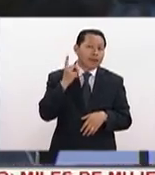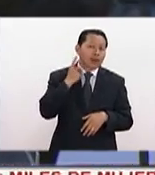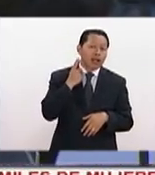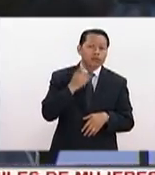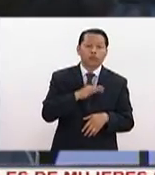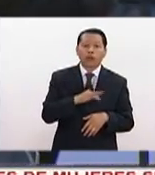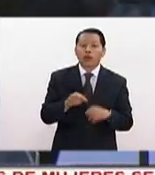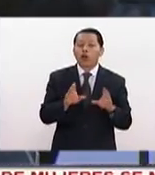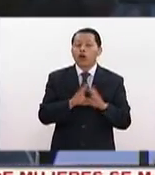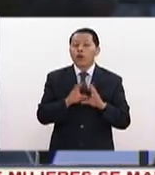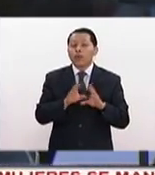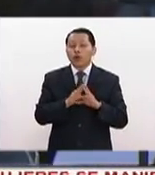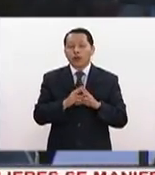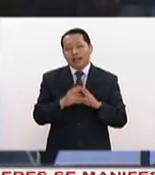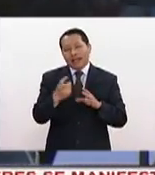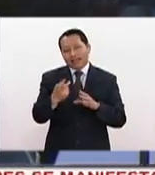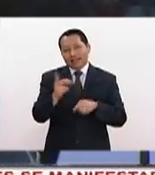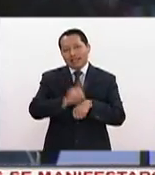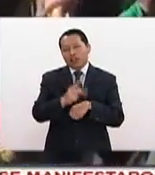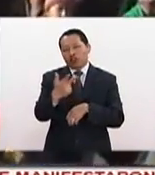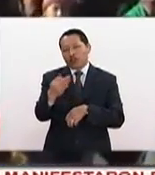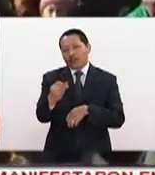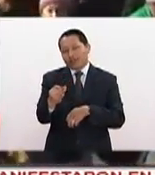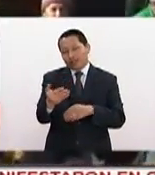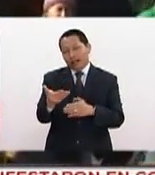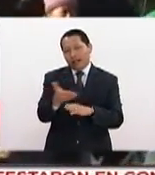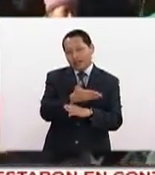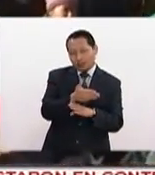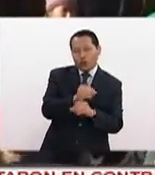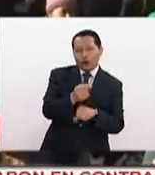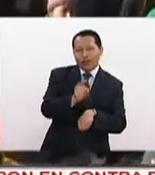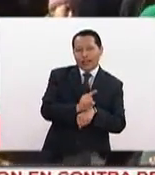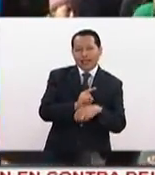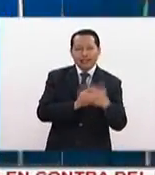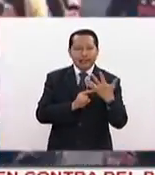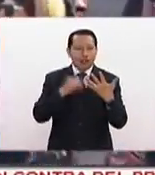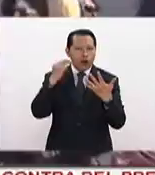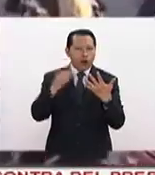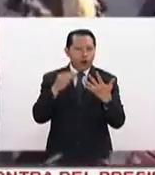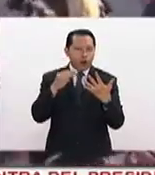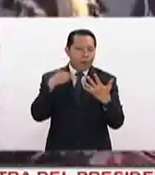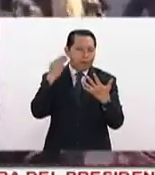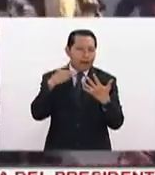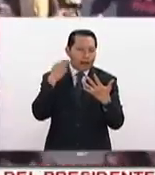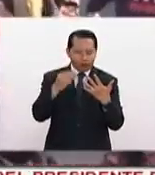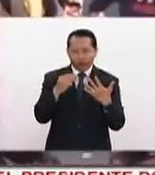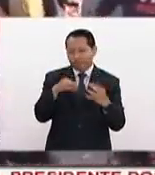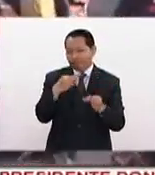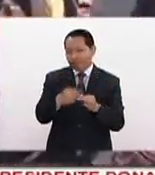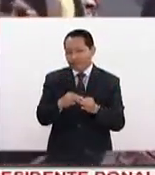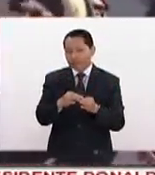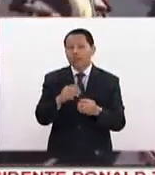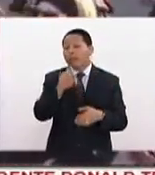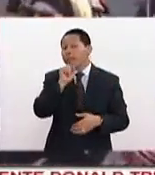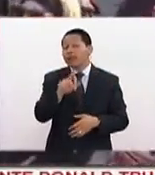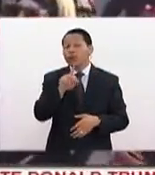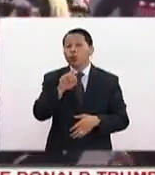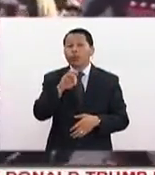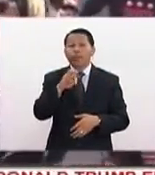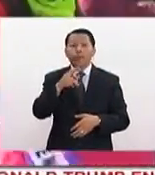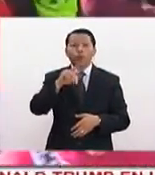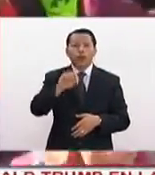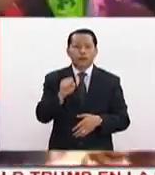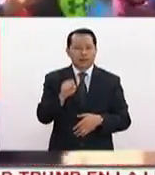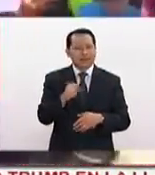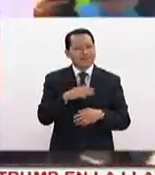Baja antes de ese 8 de febrero o por lo menos antes del 5 de marzo cuando empiezan a expirar sus compromisos. También los demócratas están